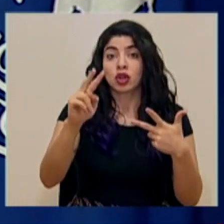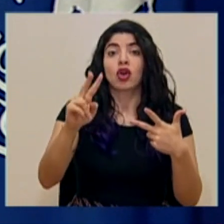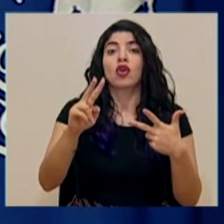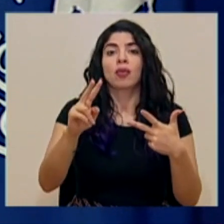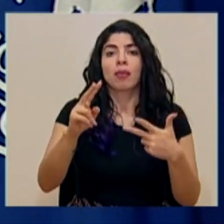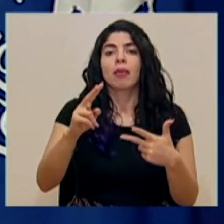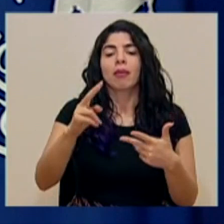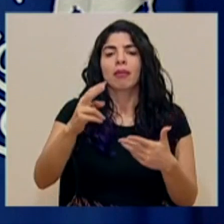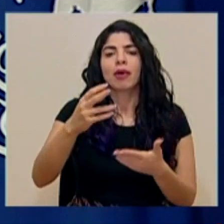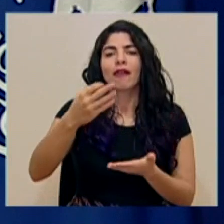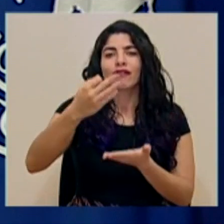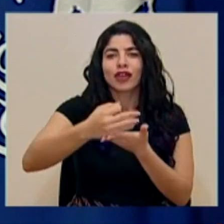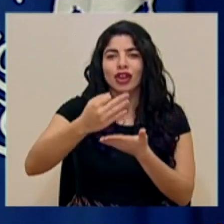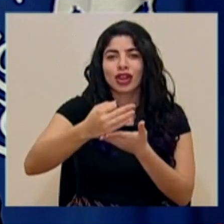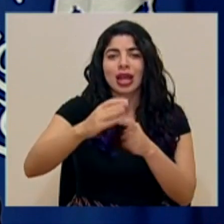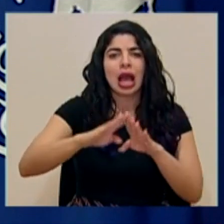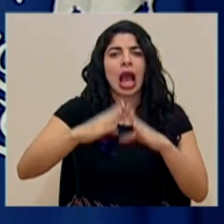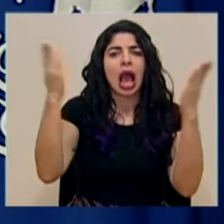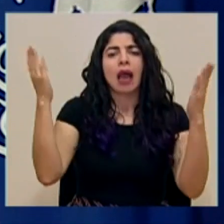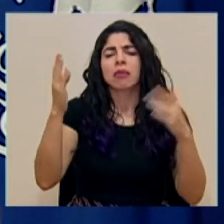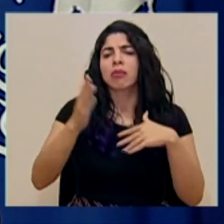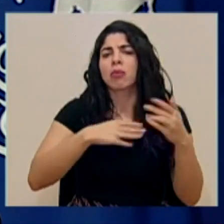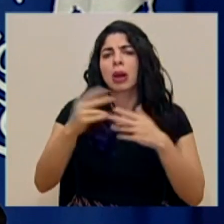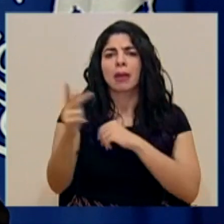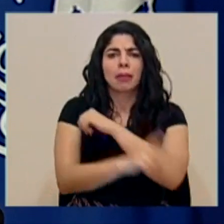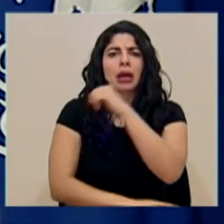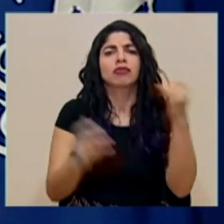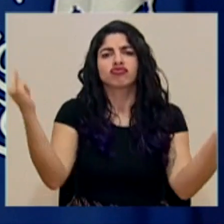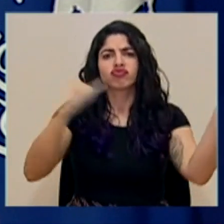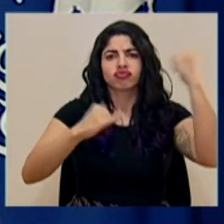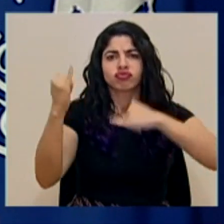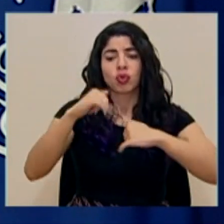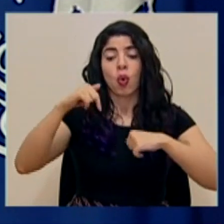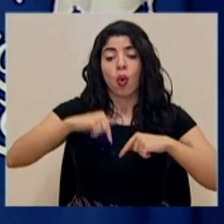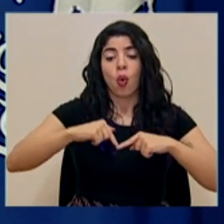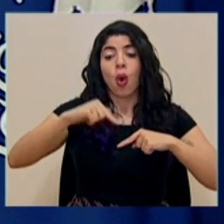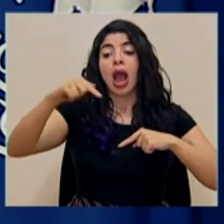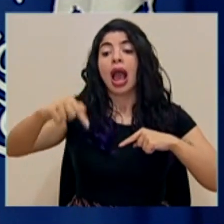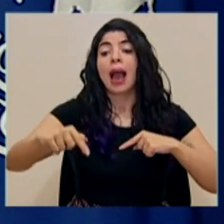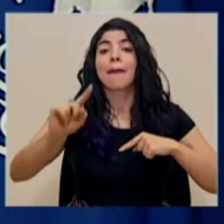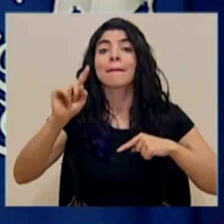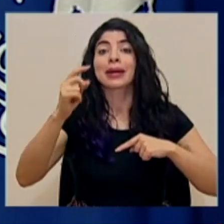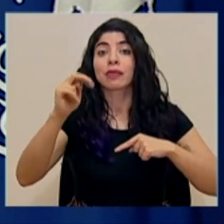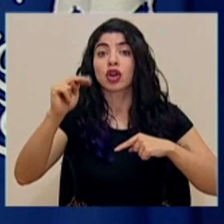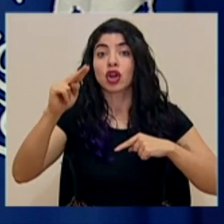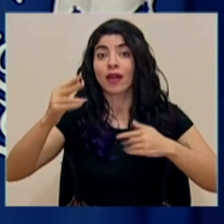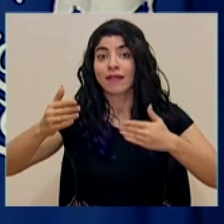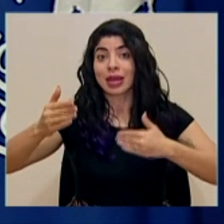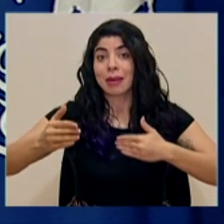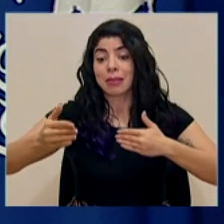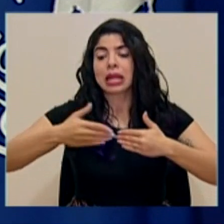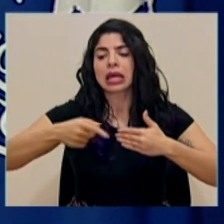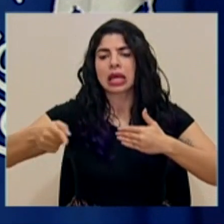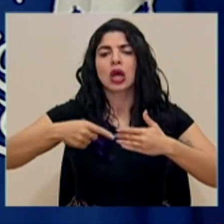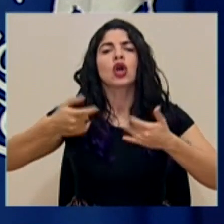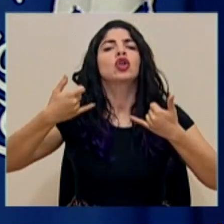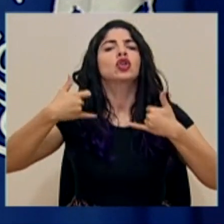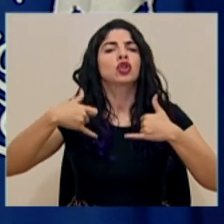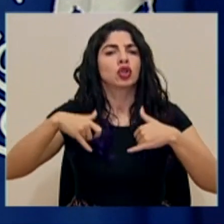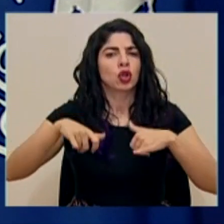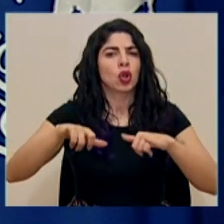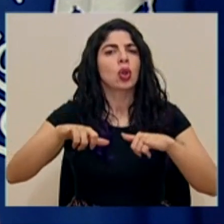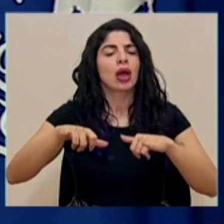la frontera para todos los países. Del día de hoy al 1 de noviembre sigue vigente el requisito